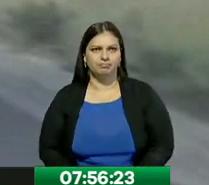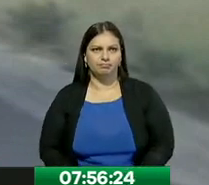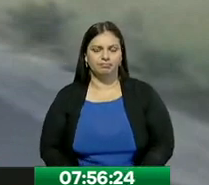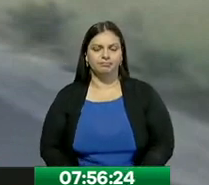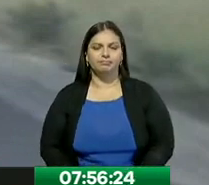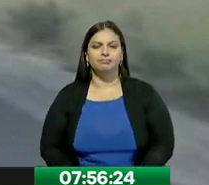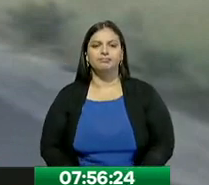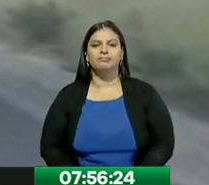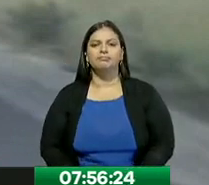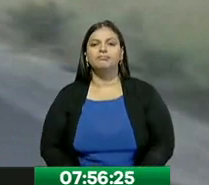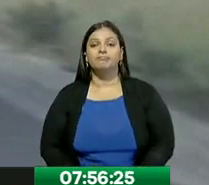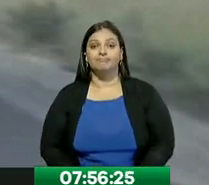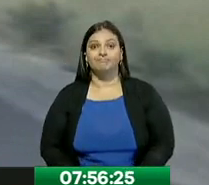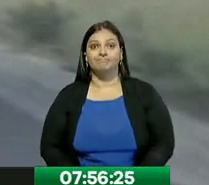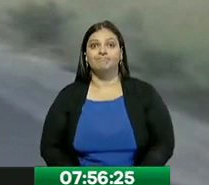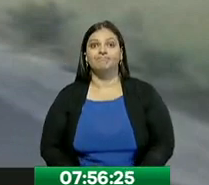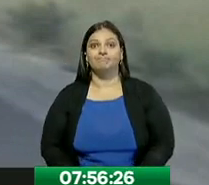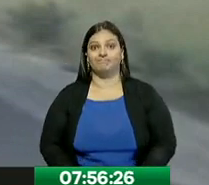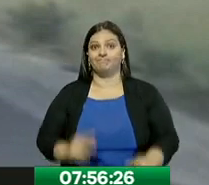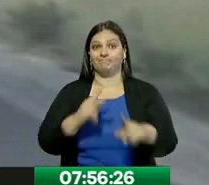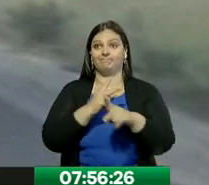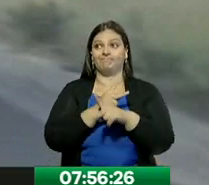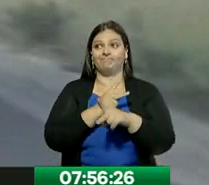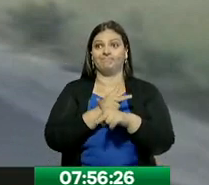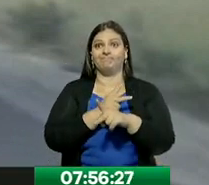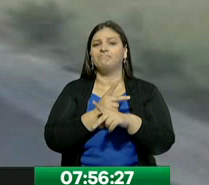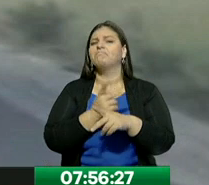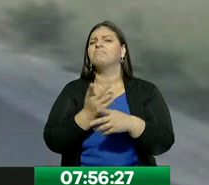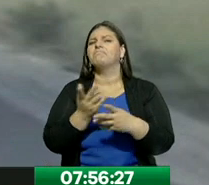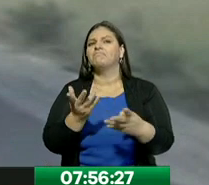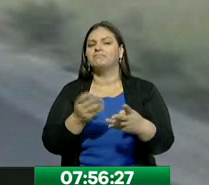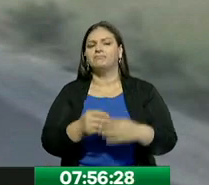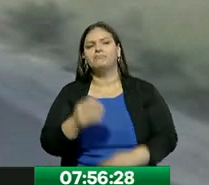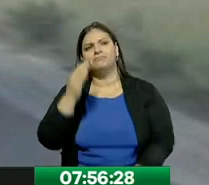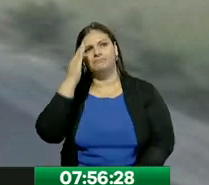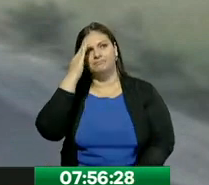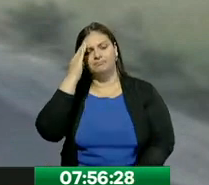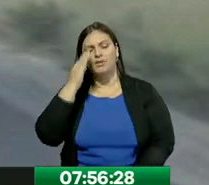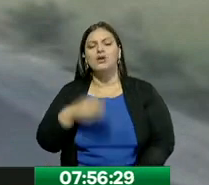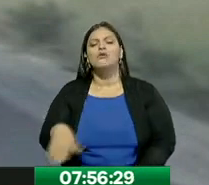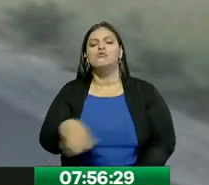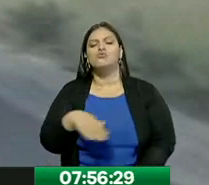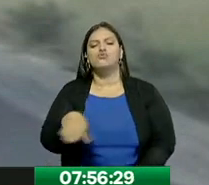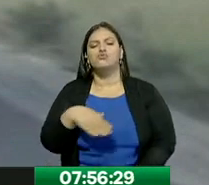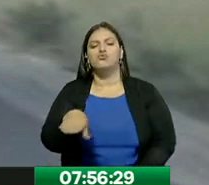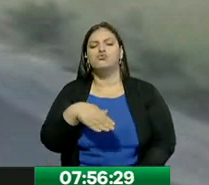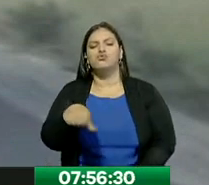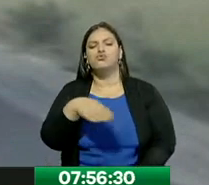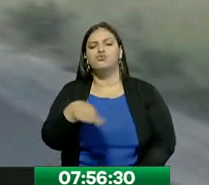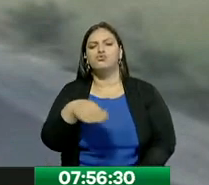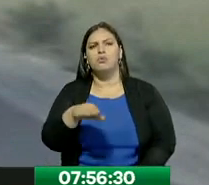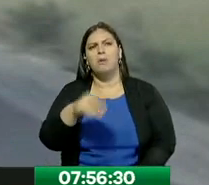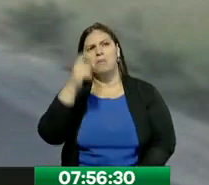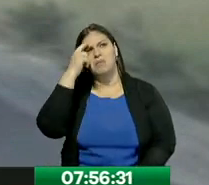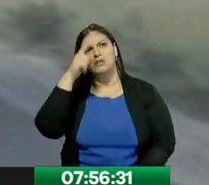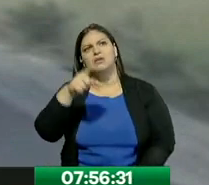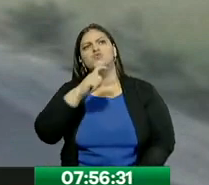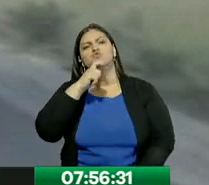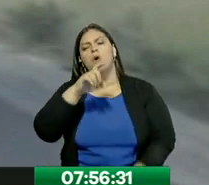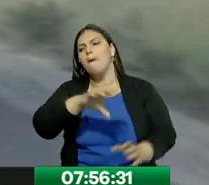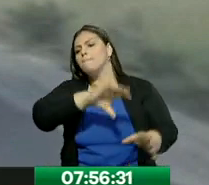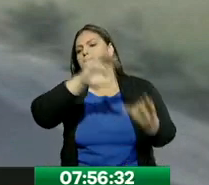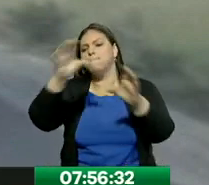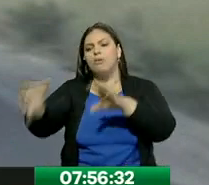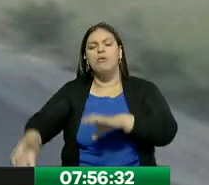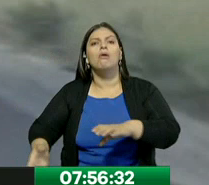y mira qué peligro. Incluso en esta vía, donde se puede circular un poco más rápido, ¿qué pasa si se cae esto, José Luis? O sea, creo que la